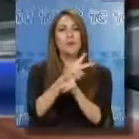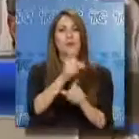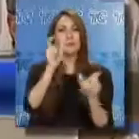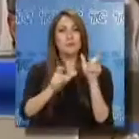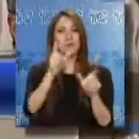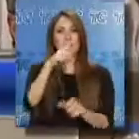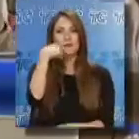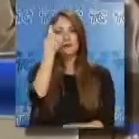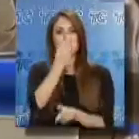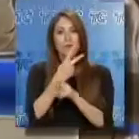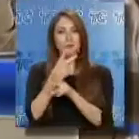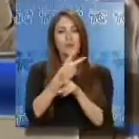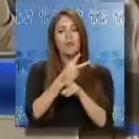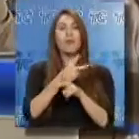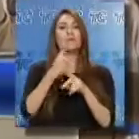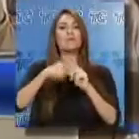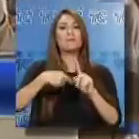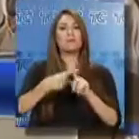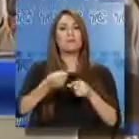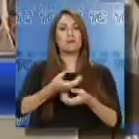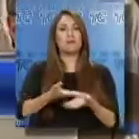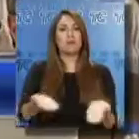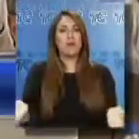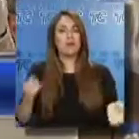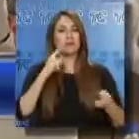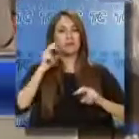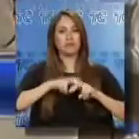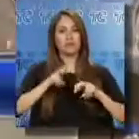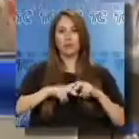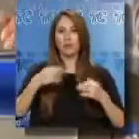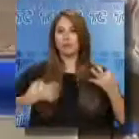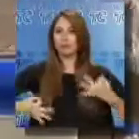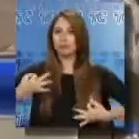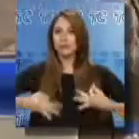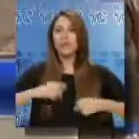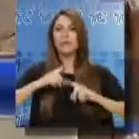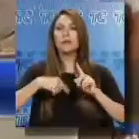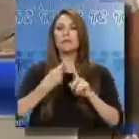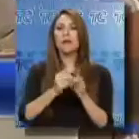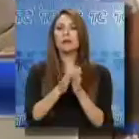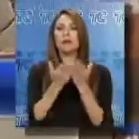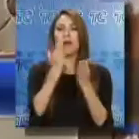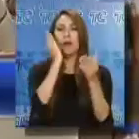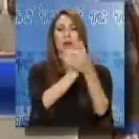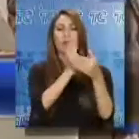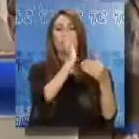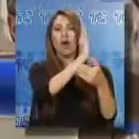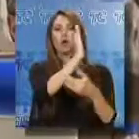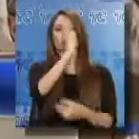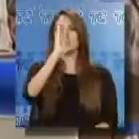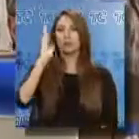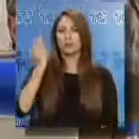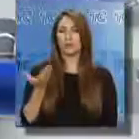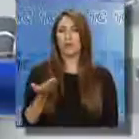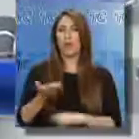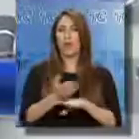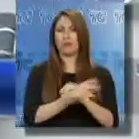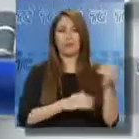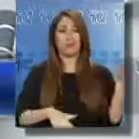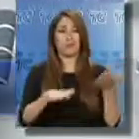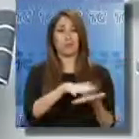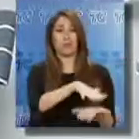víctimas, salas de audiencias, archivos centralizados. ¡Qué diferencia los archivos de la partidocracia!